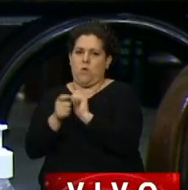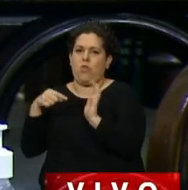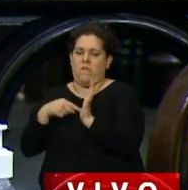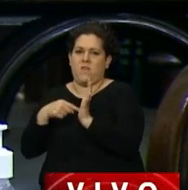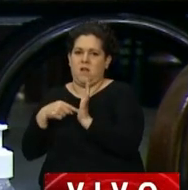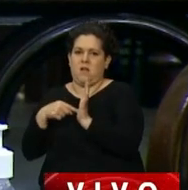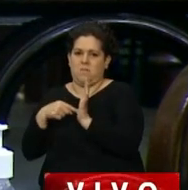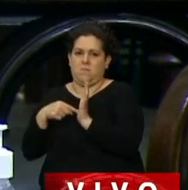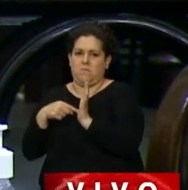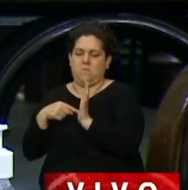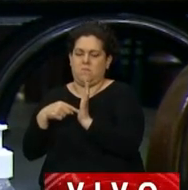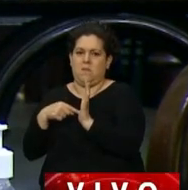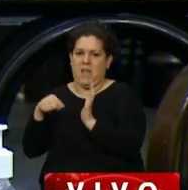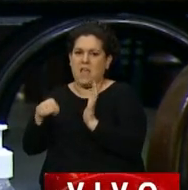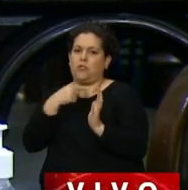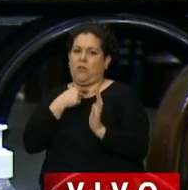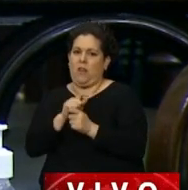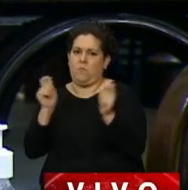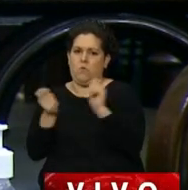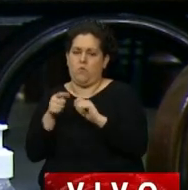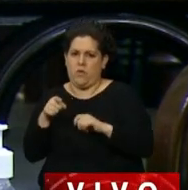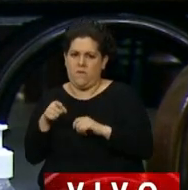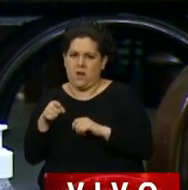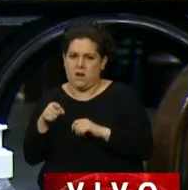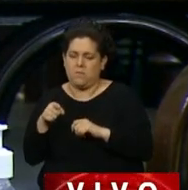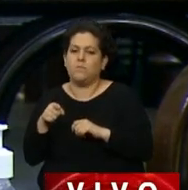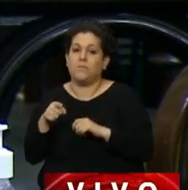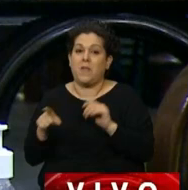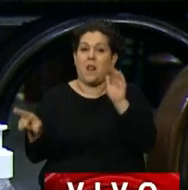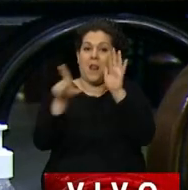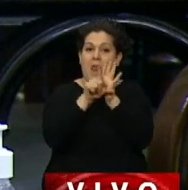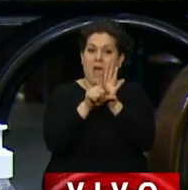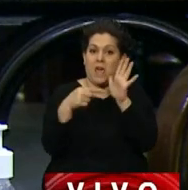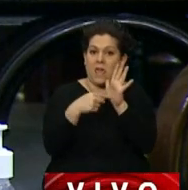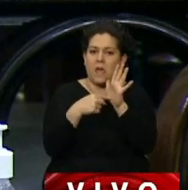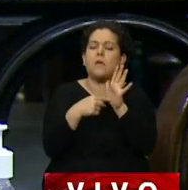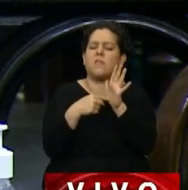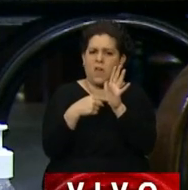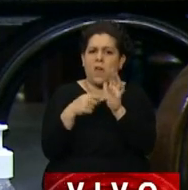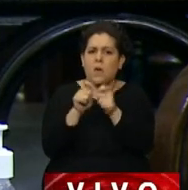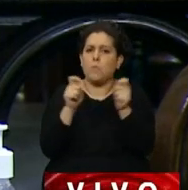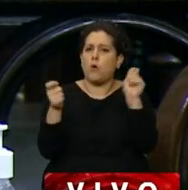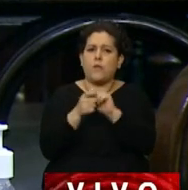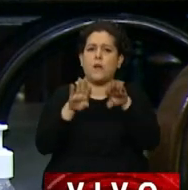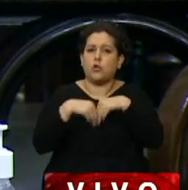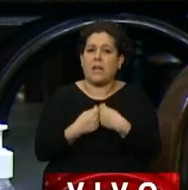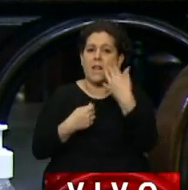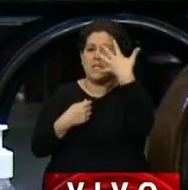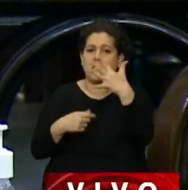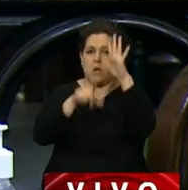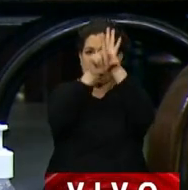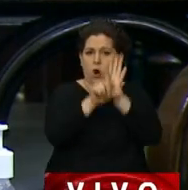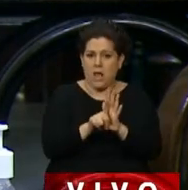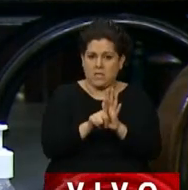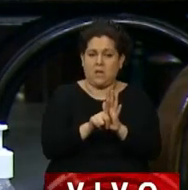boleta partidaria. Eso es lo que estamos haciendo. Y esta ley lo que hace, modifica 5 leyes: